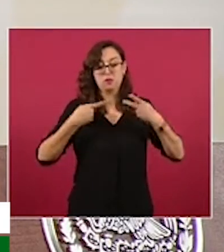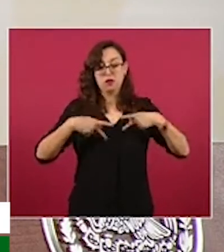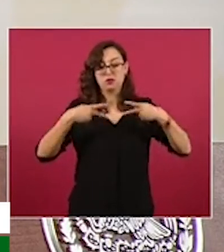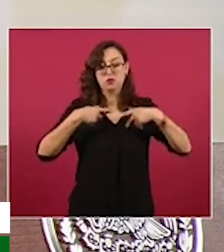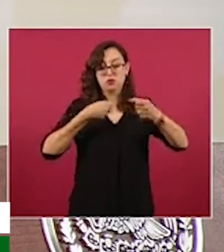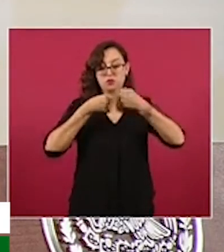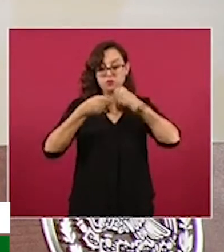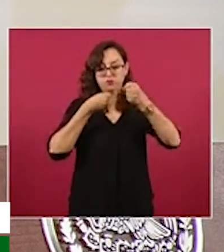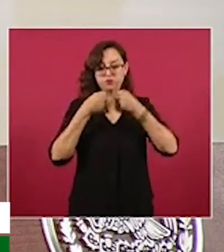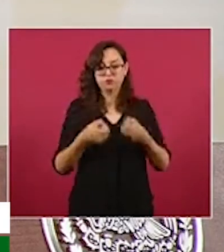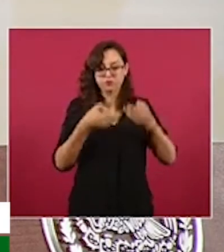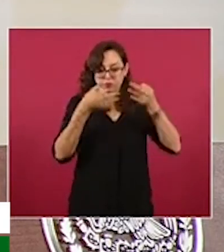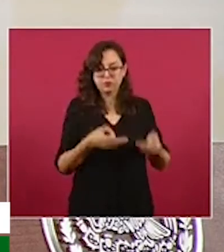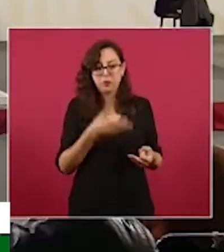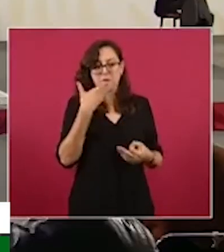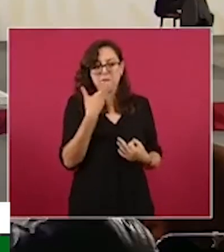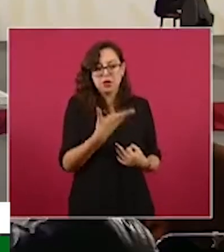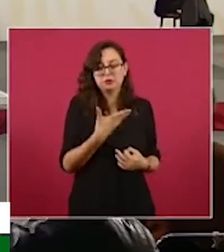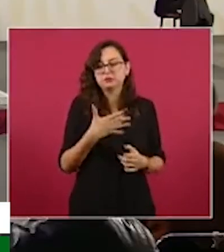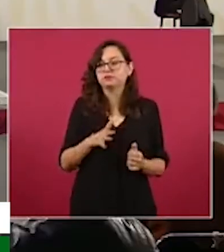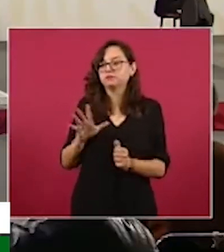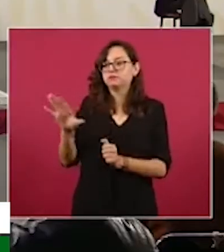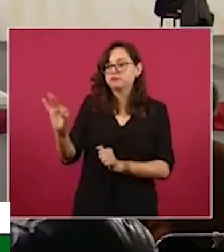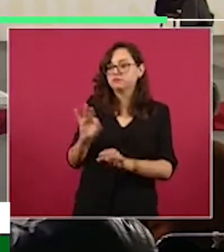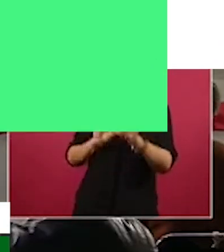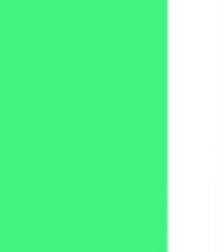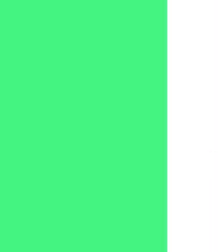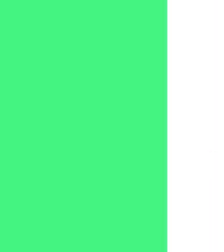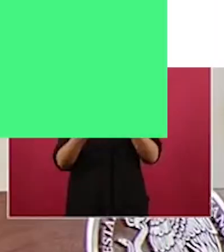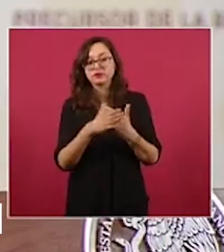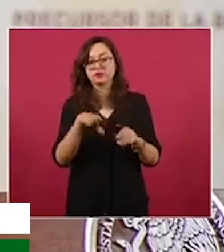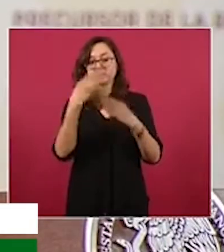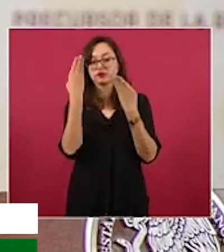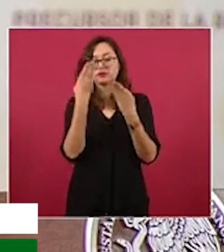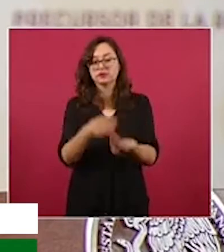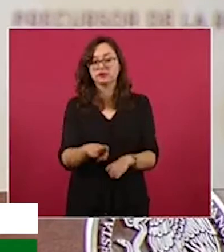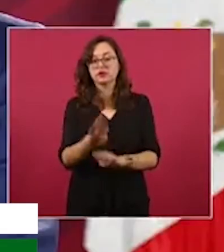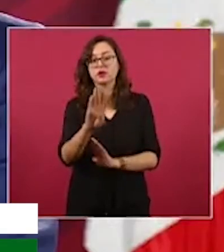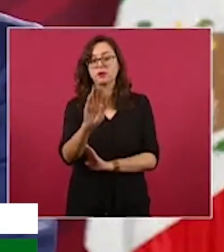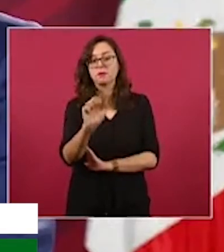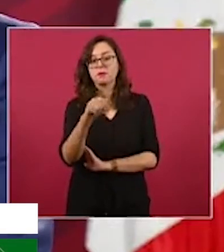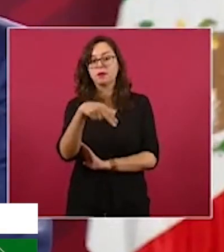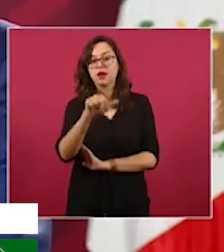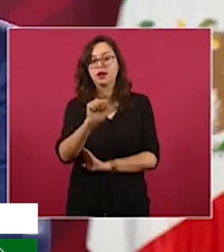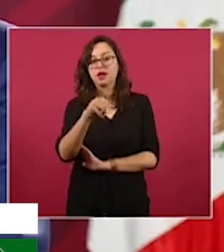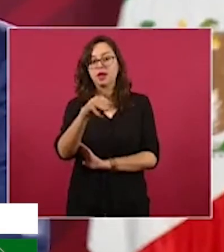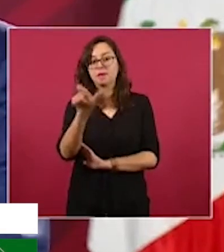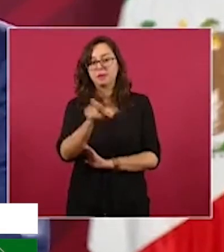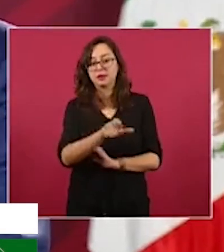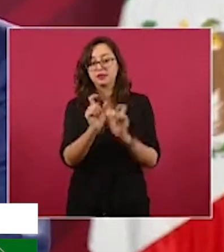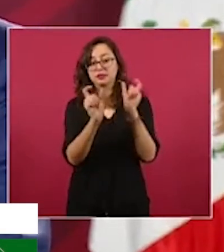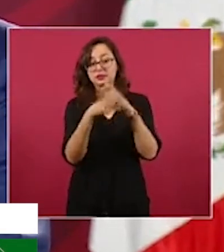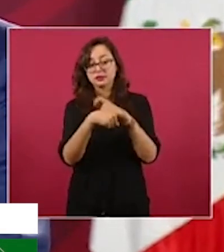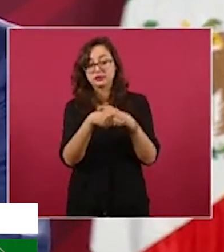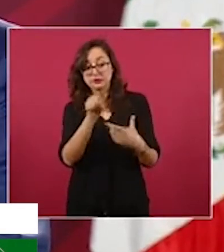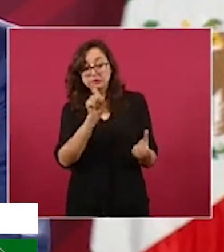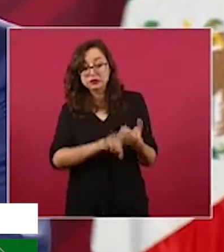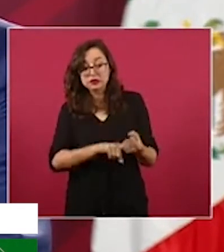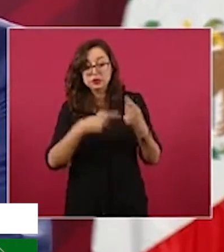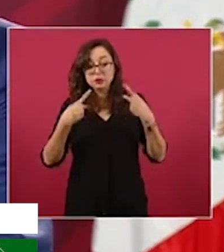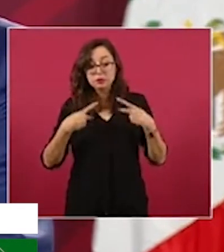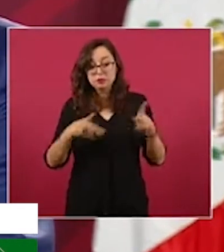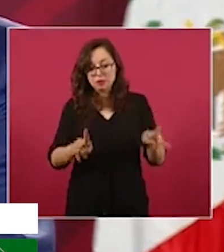a 386 ya como aprobados. Andrés Manuel López Obrador dio a conocer que el gobierno